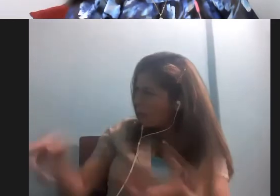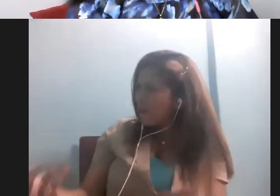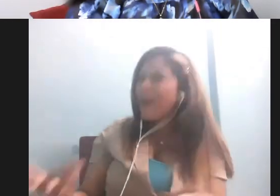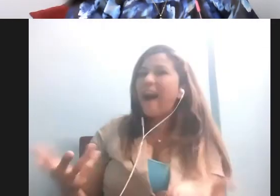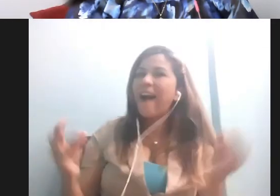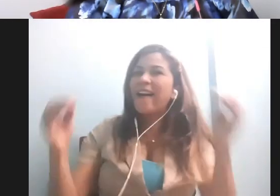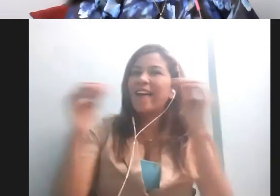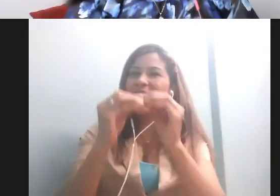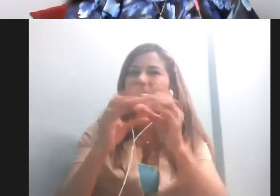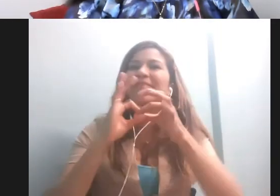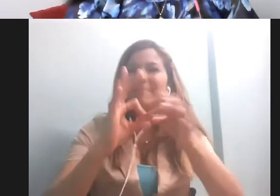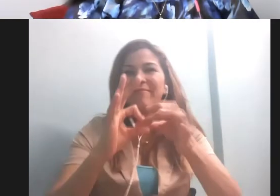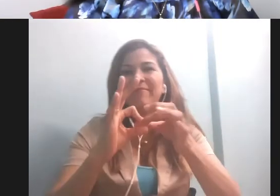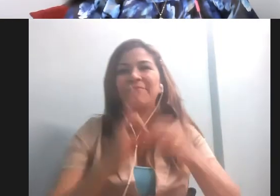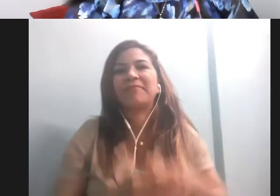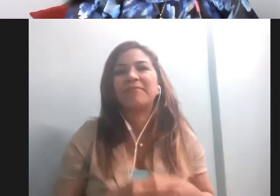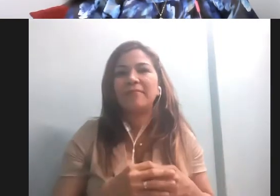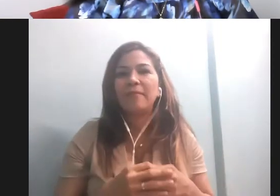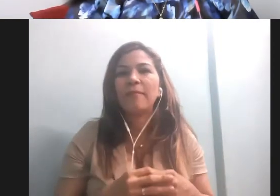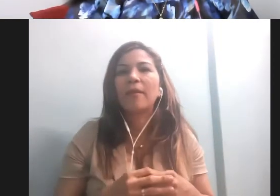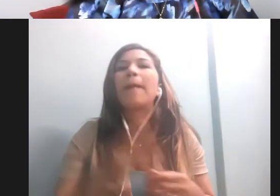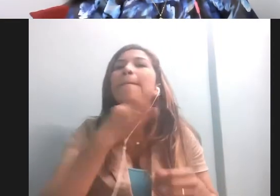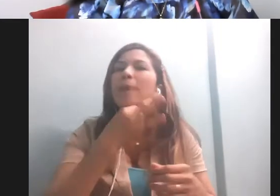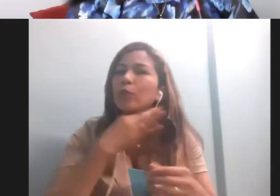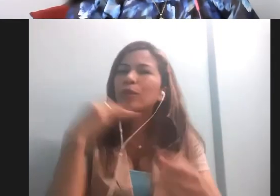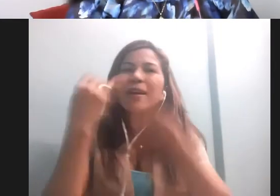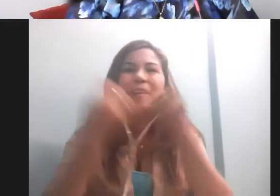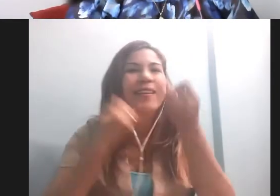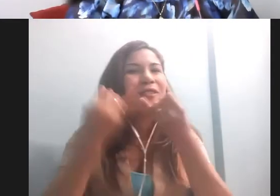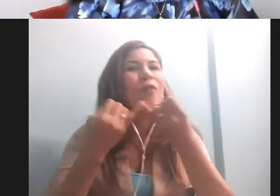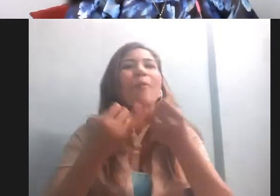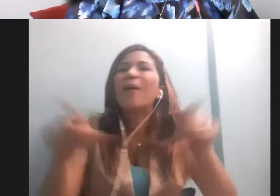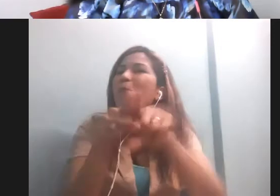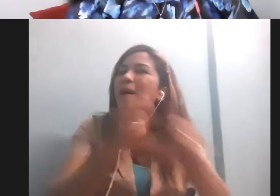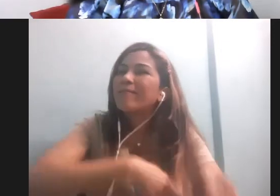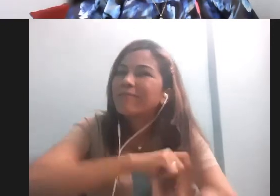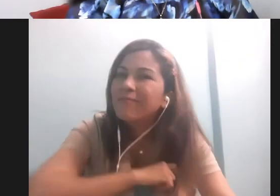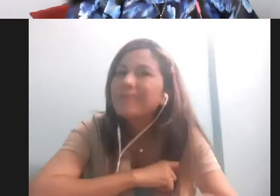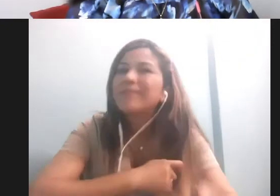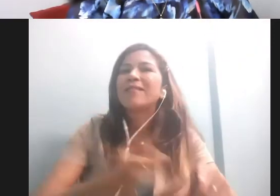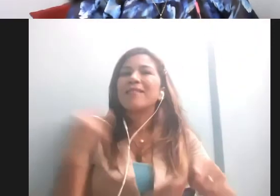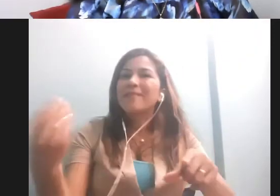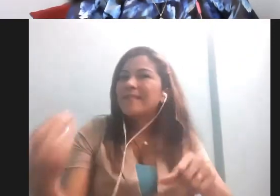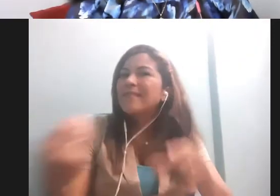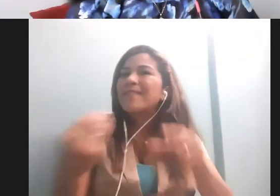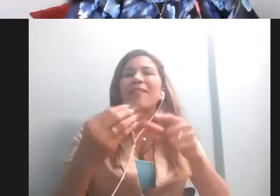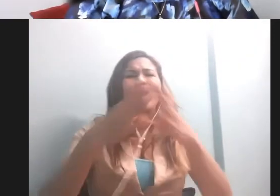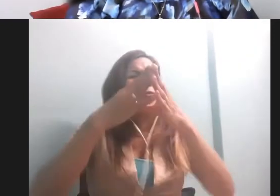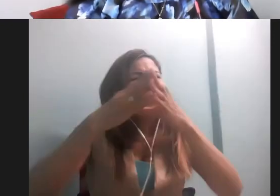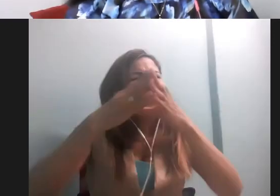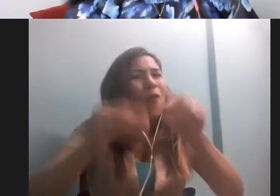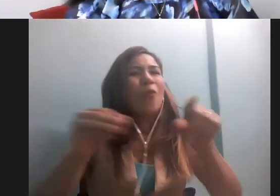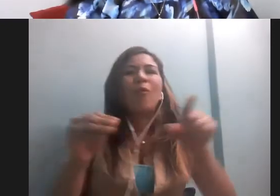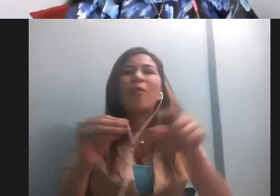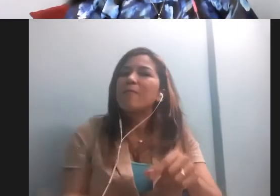conectar un poquito más. Entonces yo creo que el idioma es como otro y así lo veo y lo respeto, es un idioma oficial que tenemos que promover que se aprenda